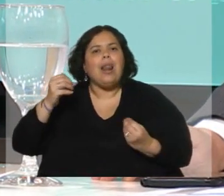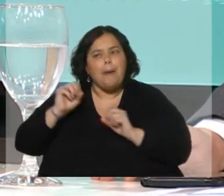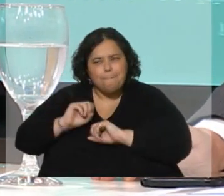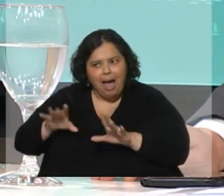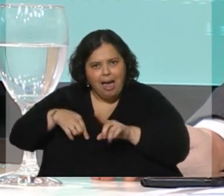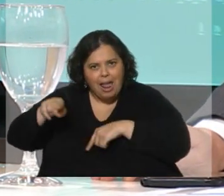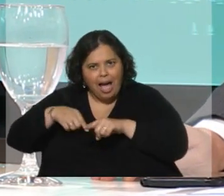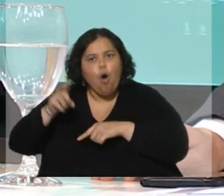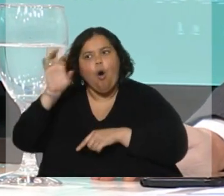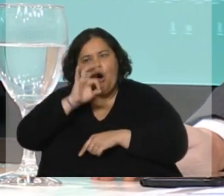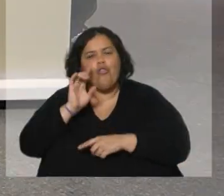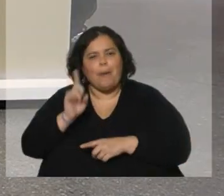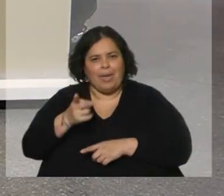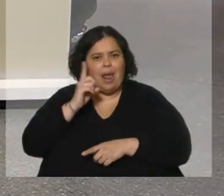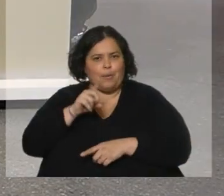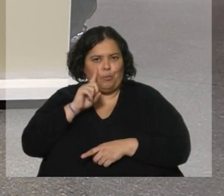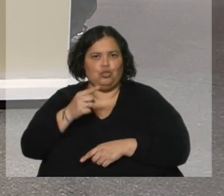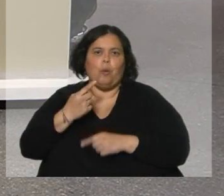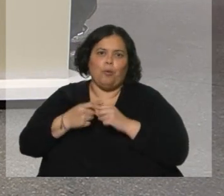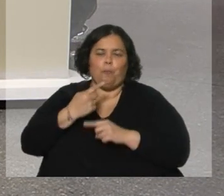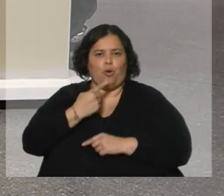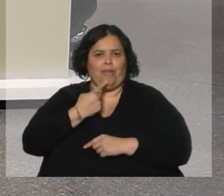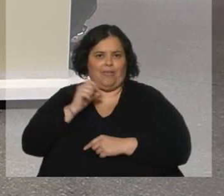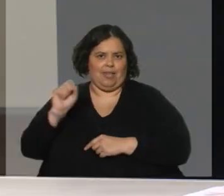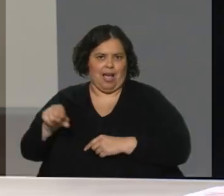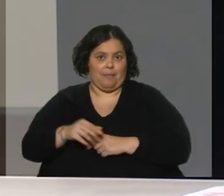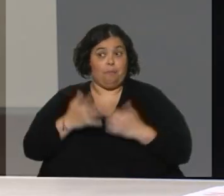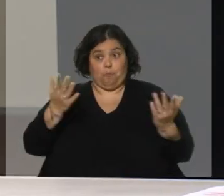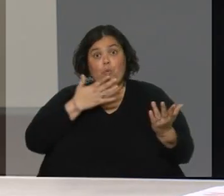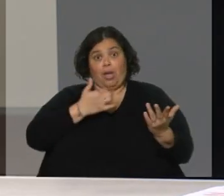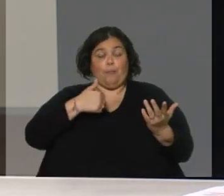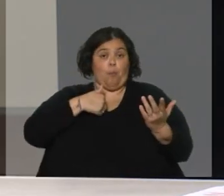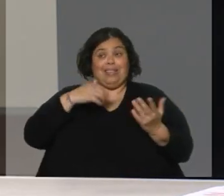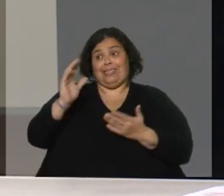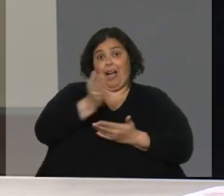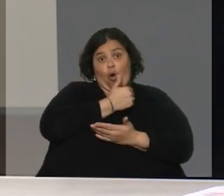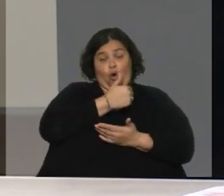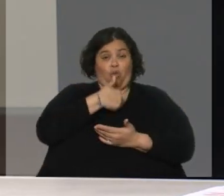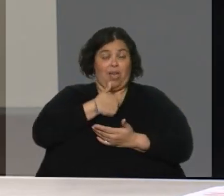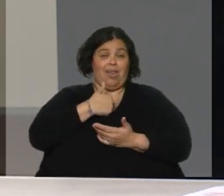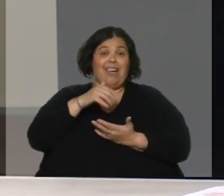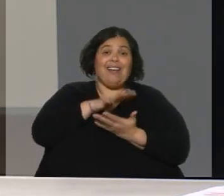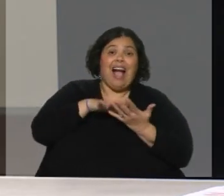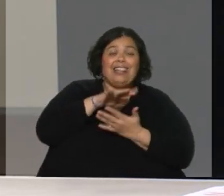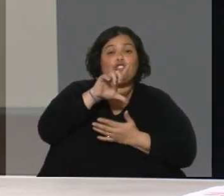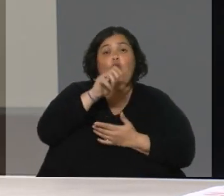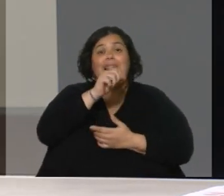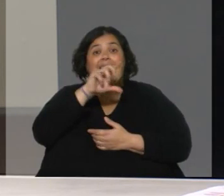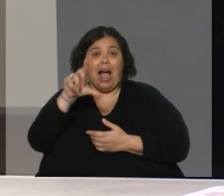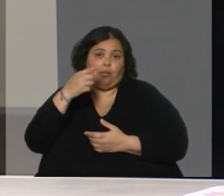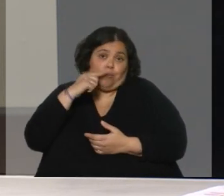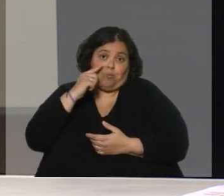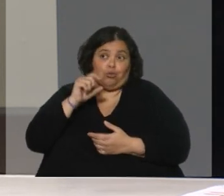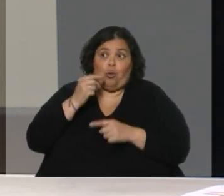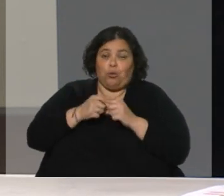Hay también una intencionalidad yo creo que me retiro del casual Tuvo una intencionalidad política y eso me llevó a convencerme después de